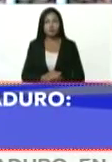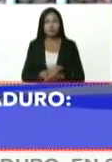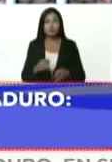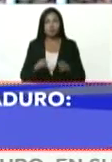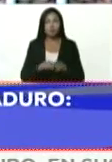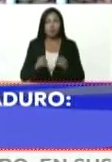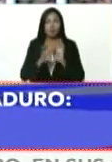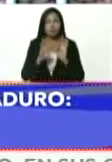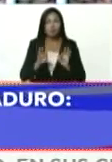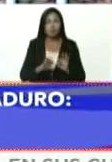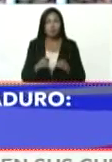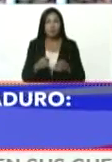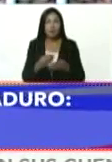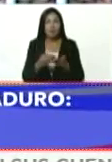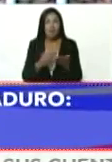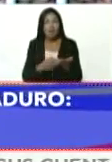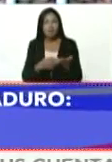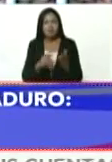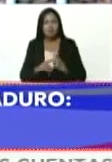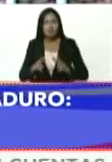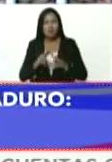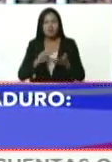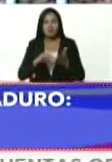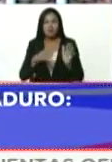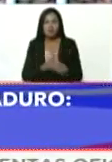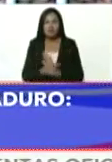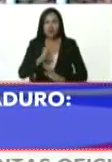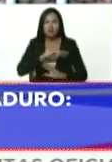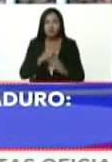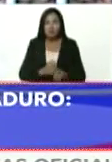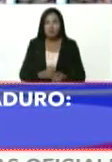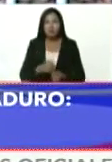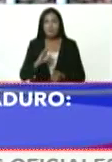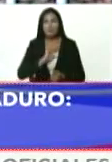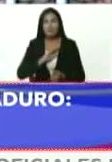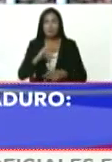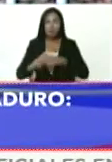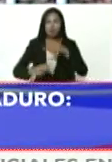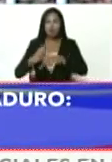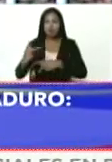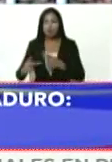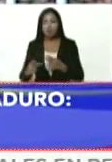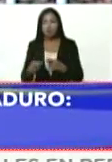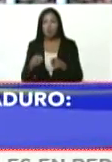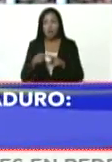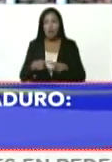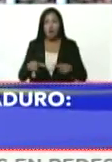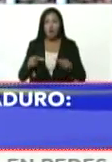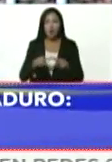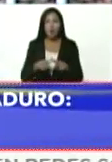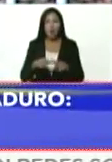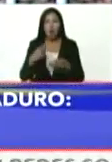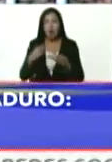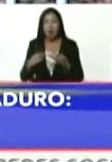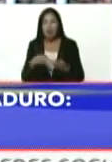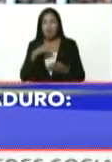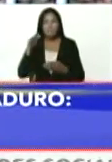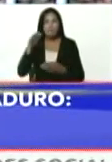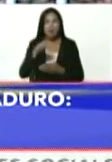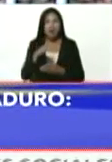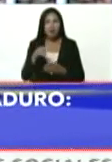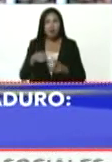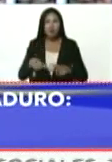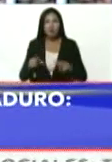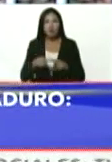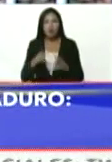y periurbana. Quiere decir el poder popular produciendo en la esquina, en el barrio, en la cancha,